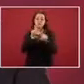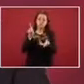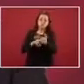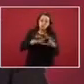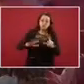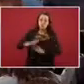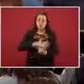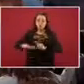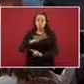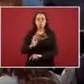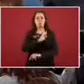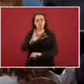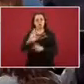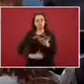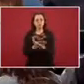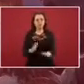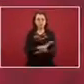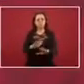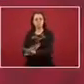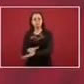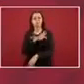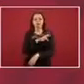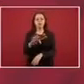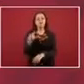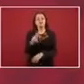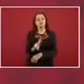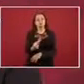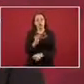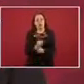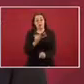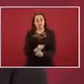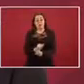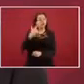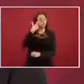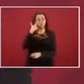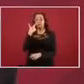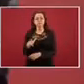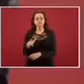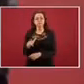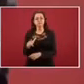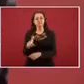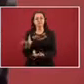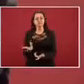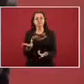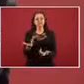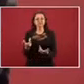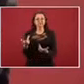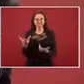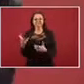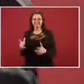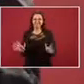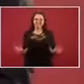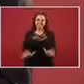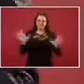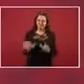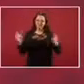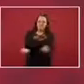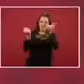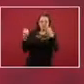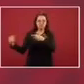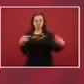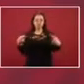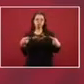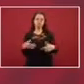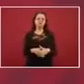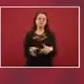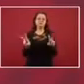sociedad, se puedan hacer los cambios. Lo que no queremos nosotros es provocar confrontación en